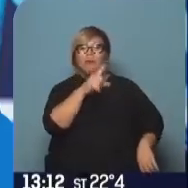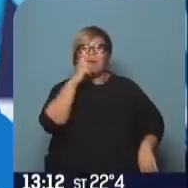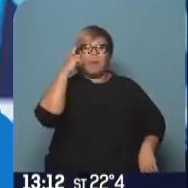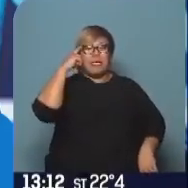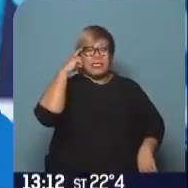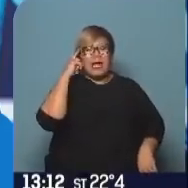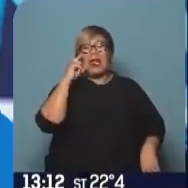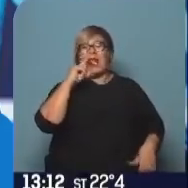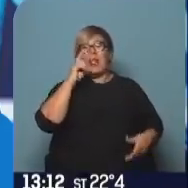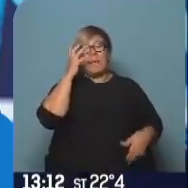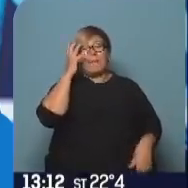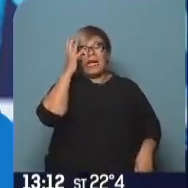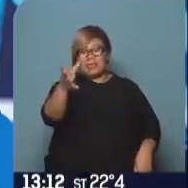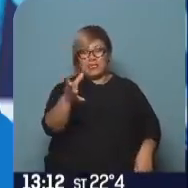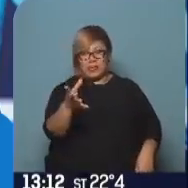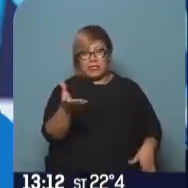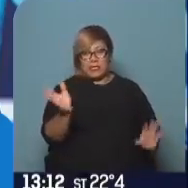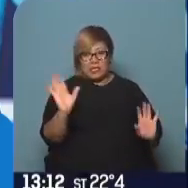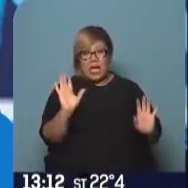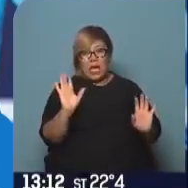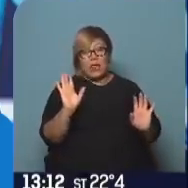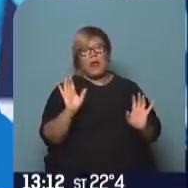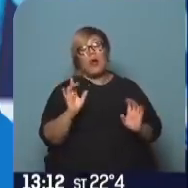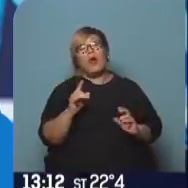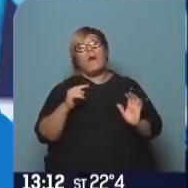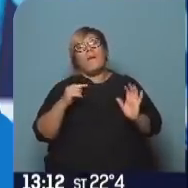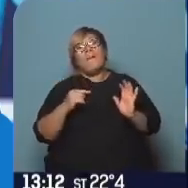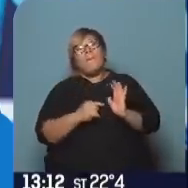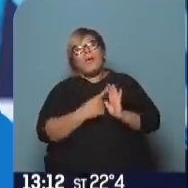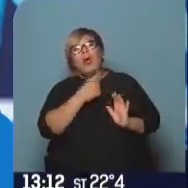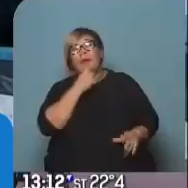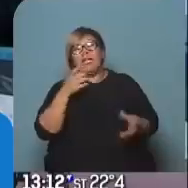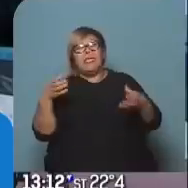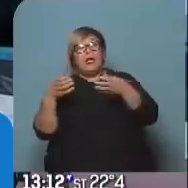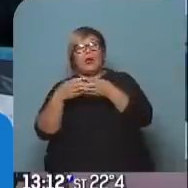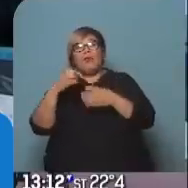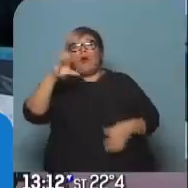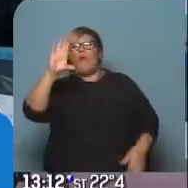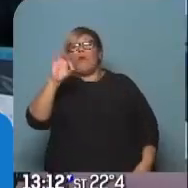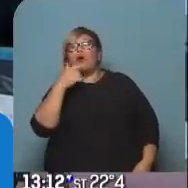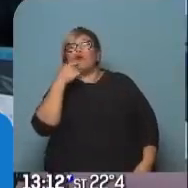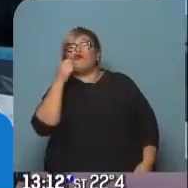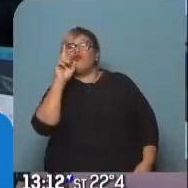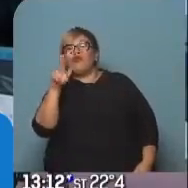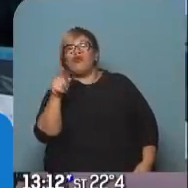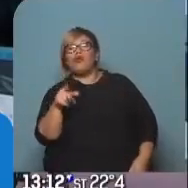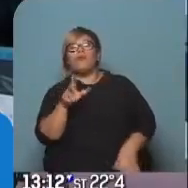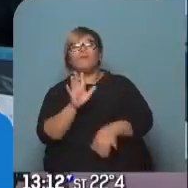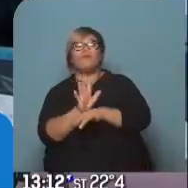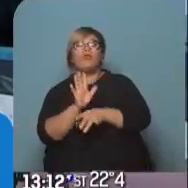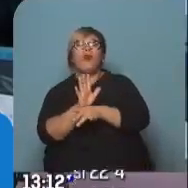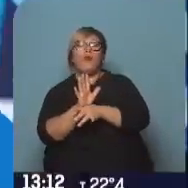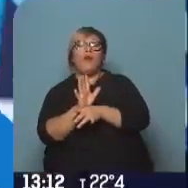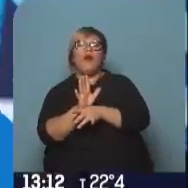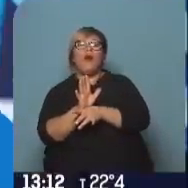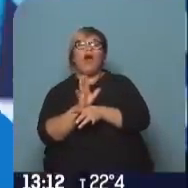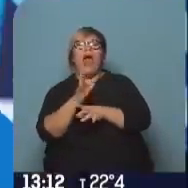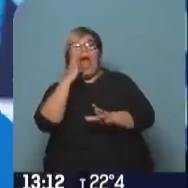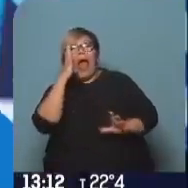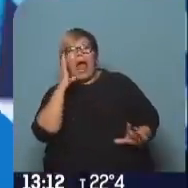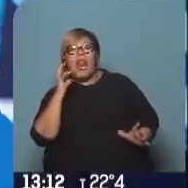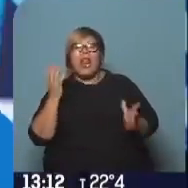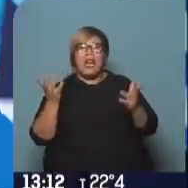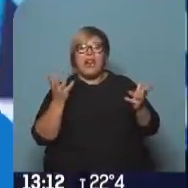cercana y una postura más cercana a Estados Unidos. Evidentemente lo que marca Tabaré Vázquez es la intención de esta equidistancia, de esos dos